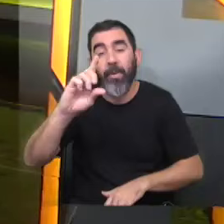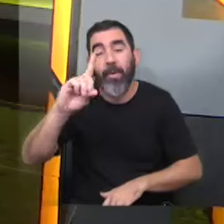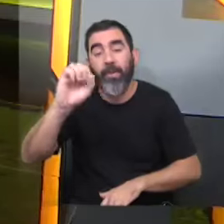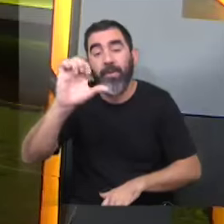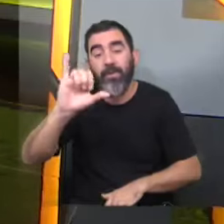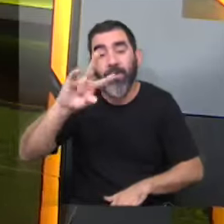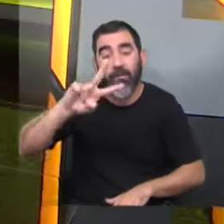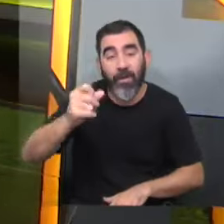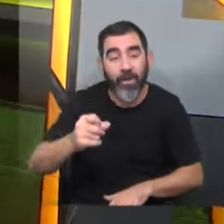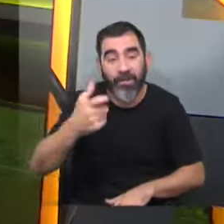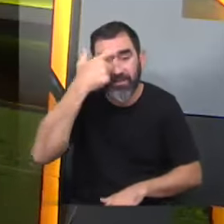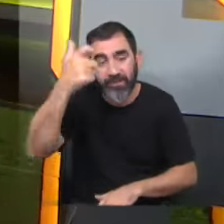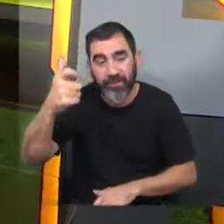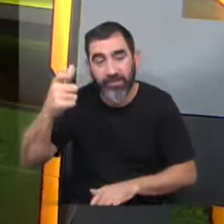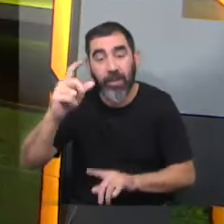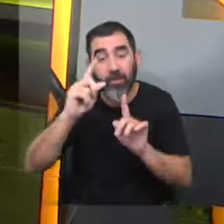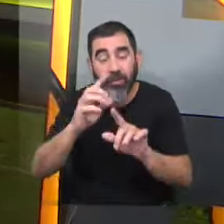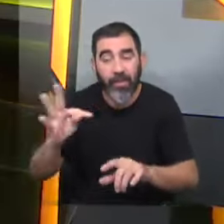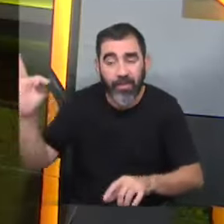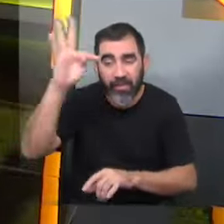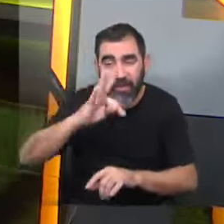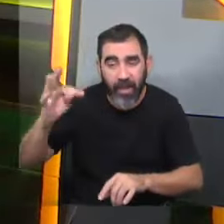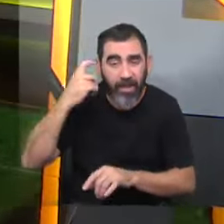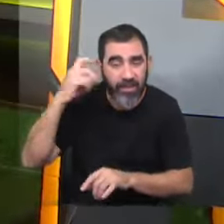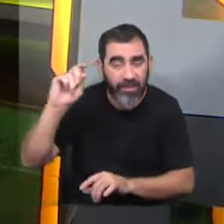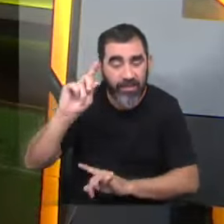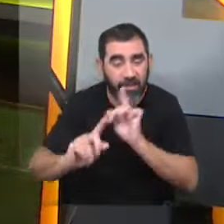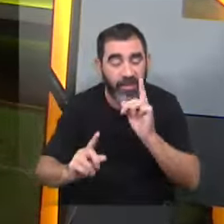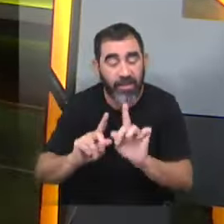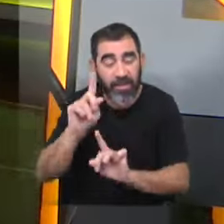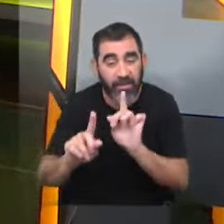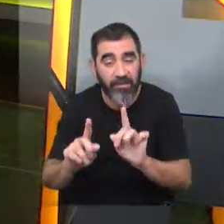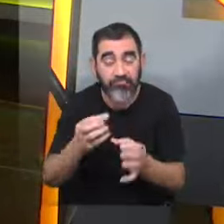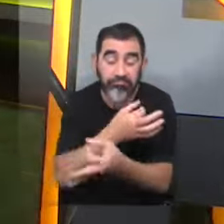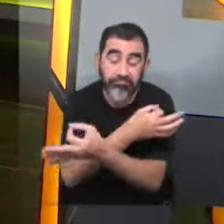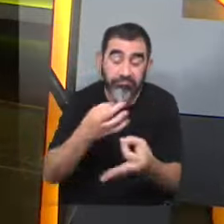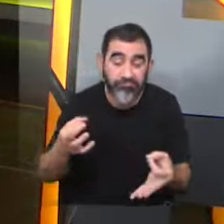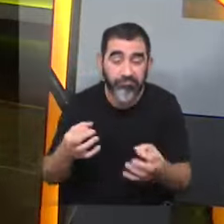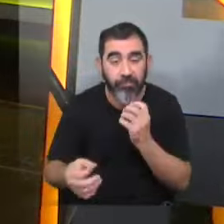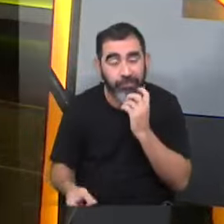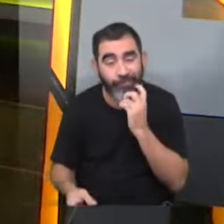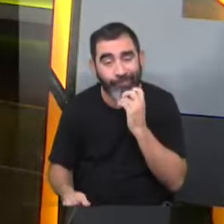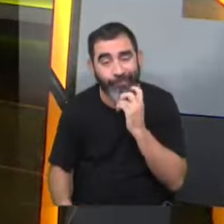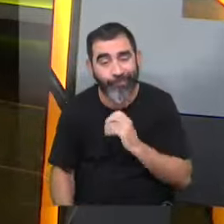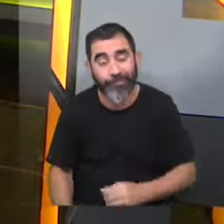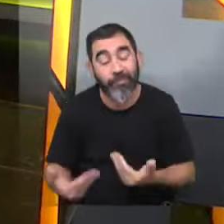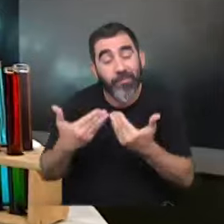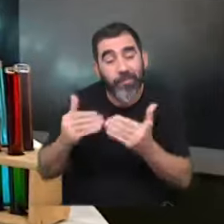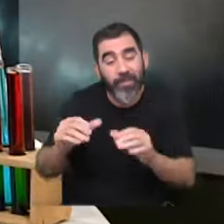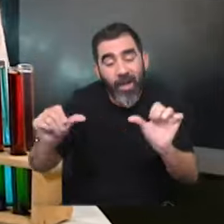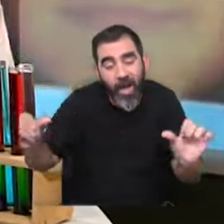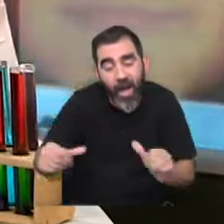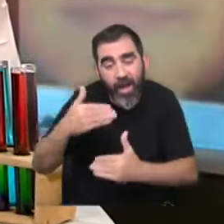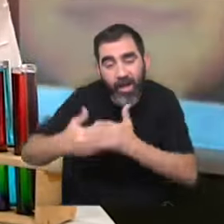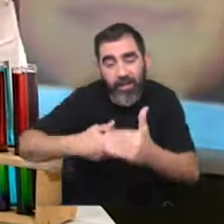maestría. Entonces, surgieron unos talleres y tuvieron bastante éxito. Entonces dijimos, bueno, vamos a empezar a mover con